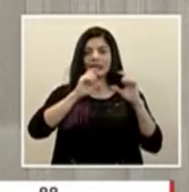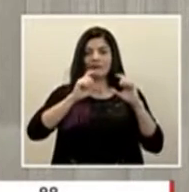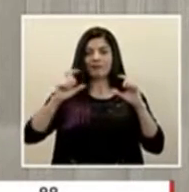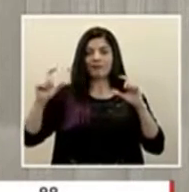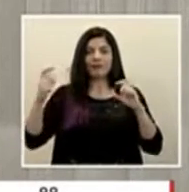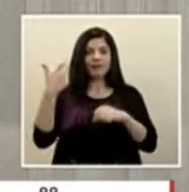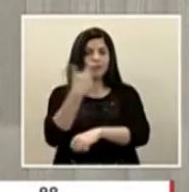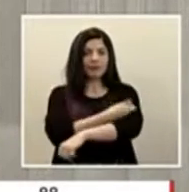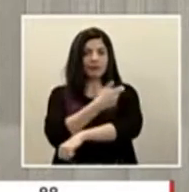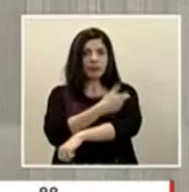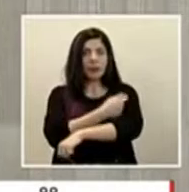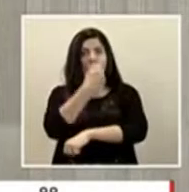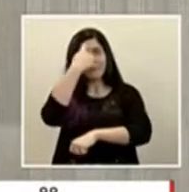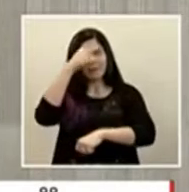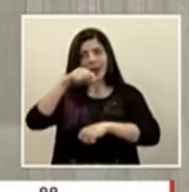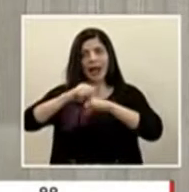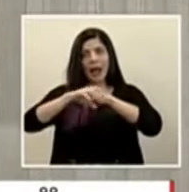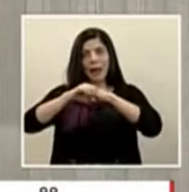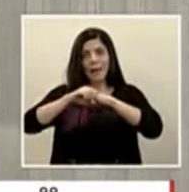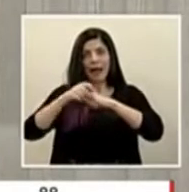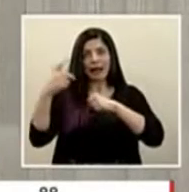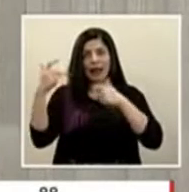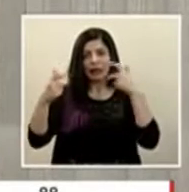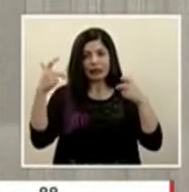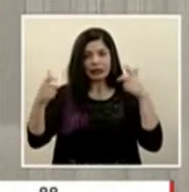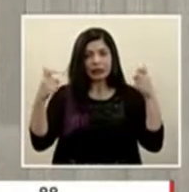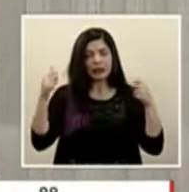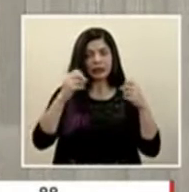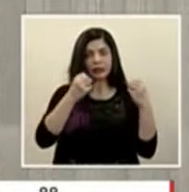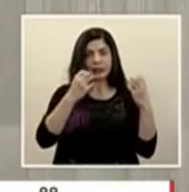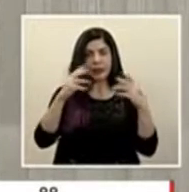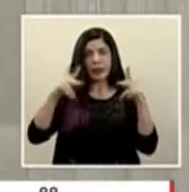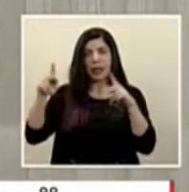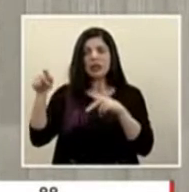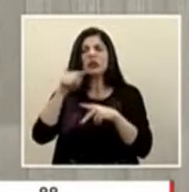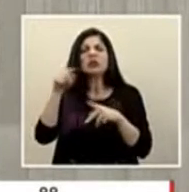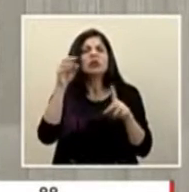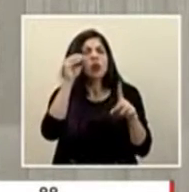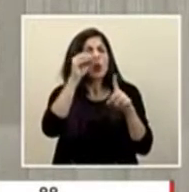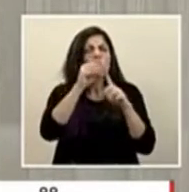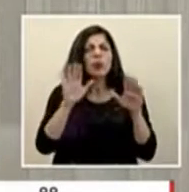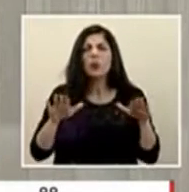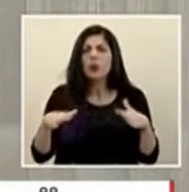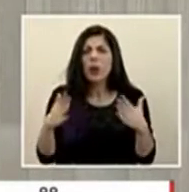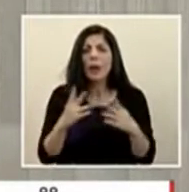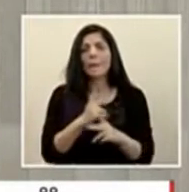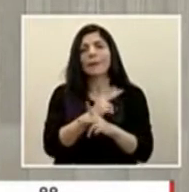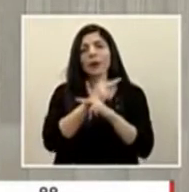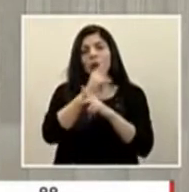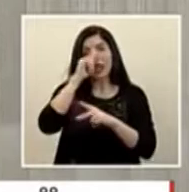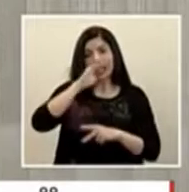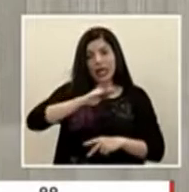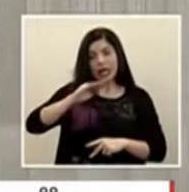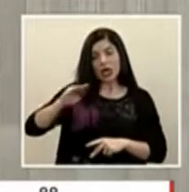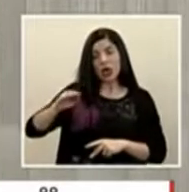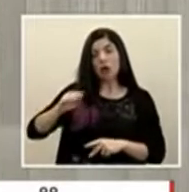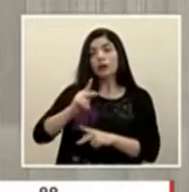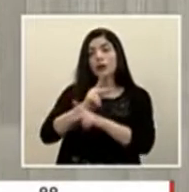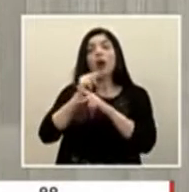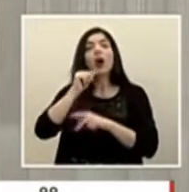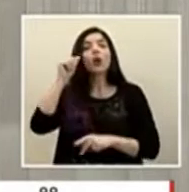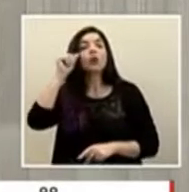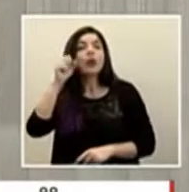para esta campaña de vacunación, y lo que se busca es proteger a niños, adultos